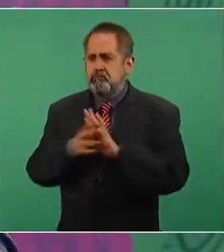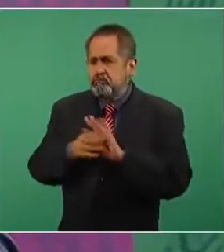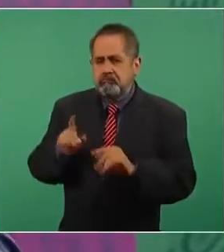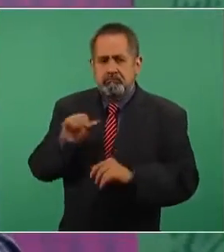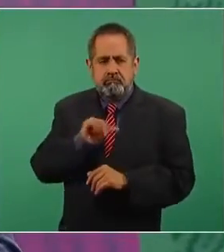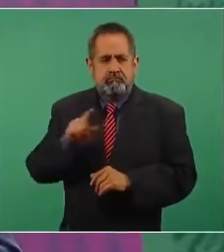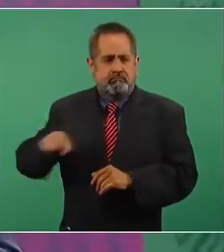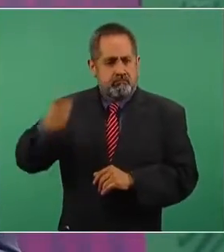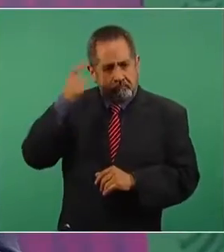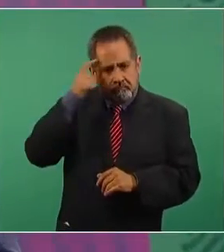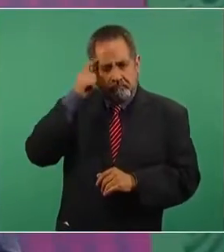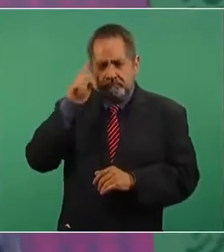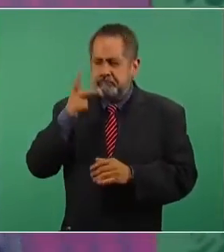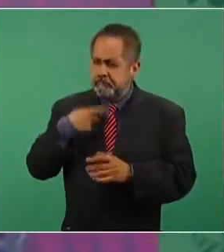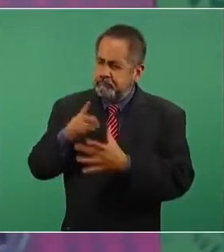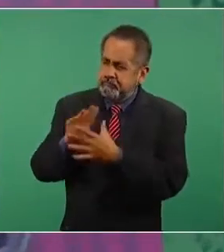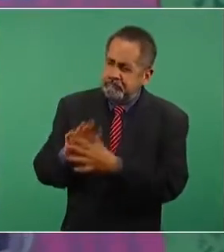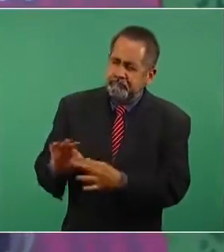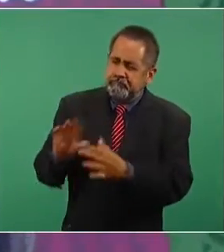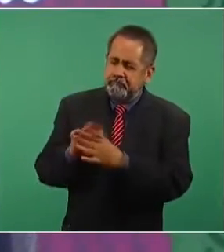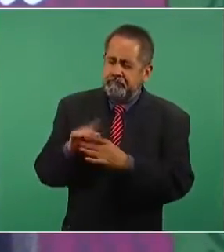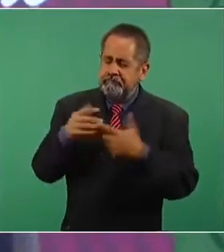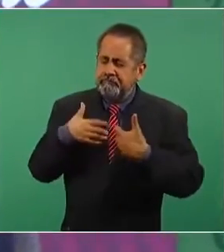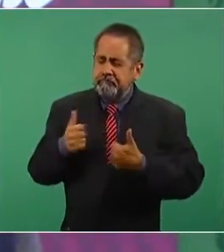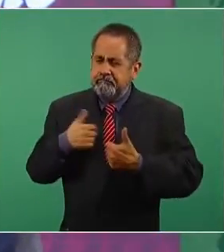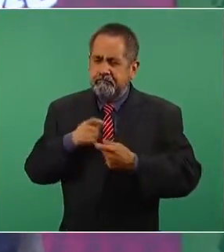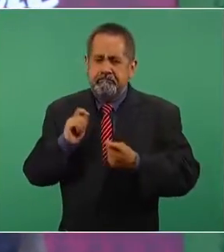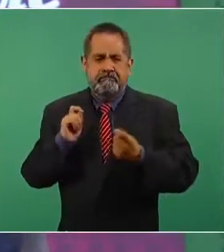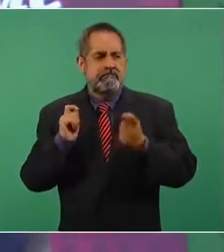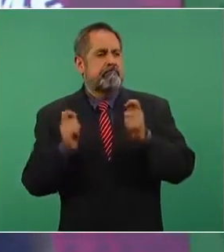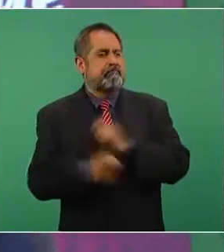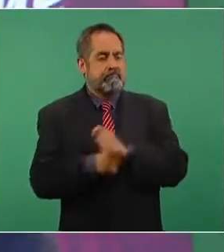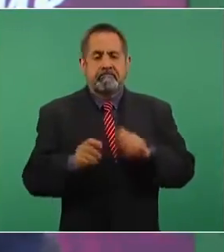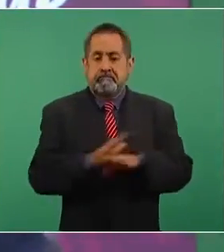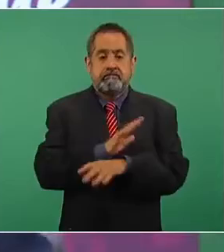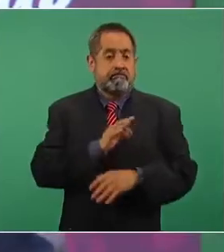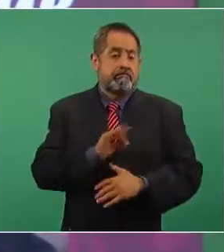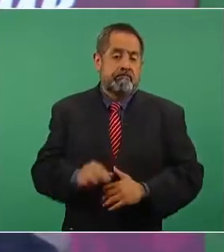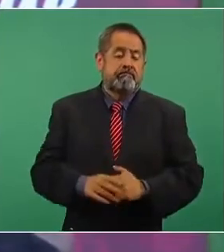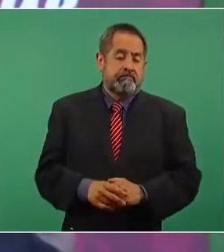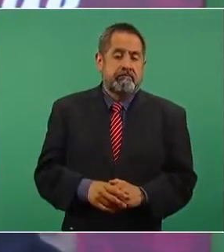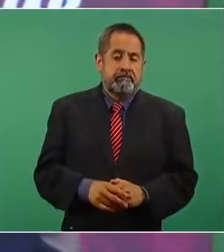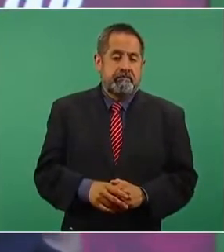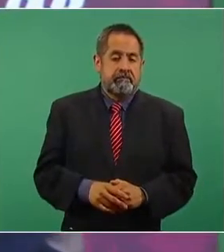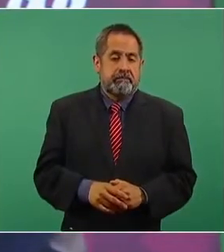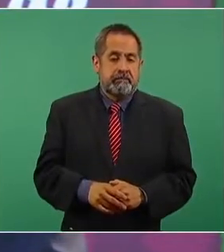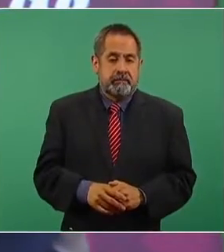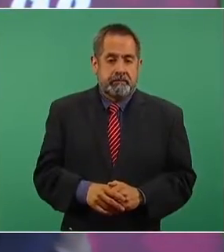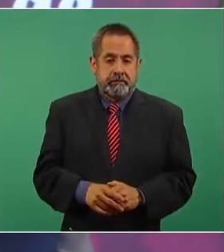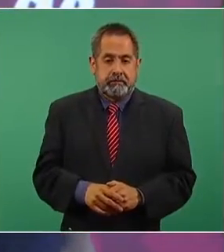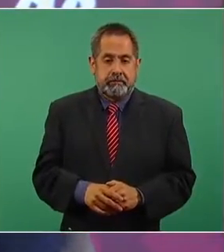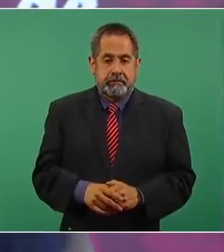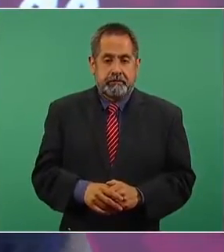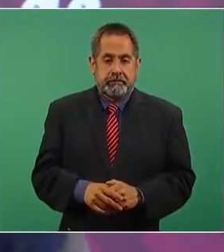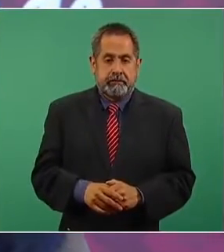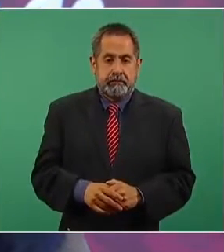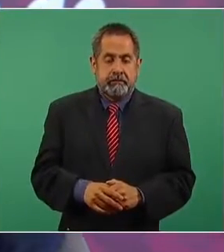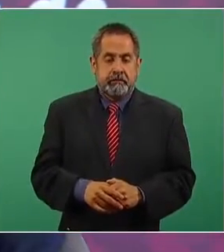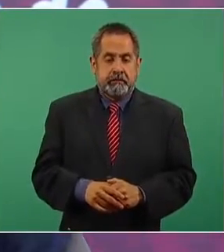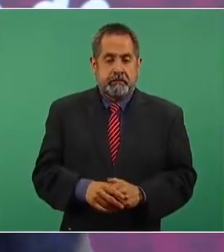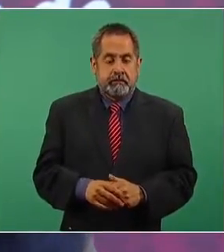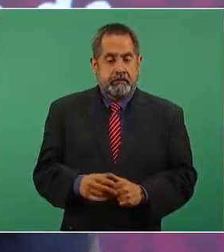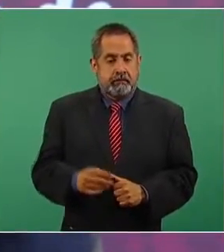gente. Es más, este,